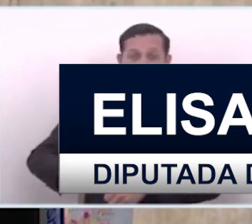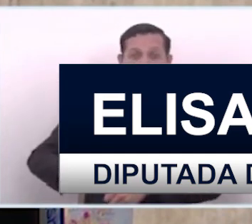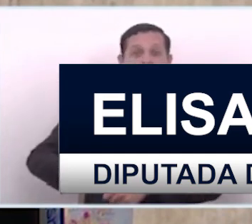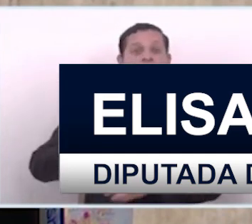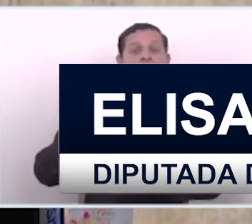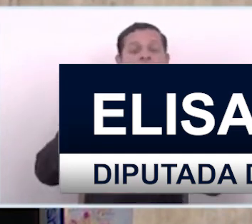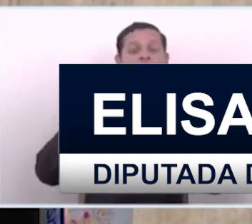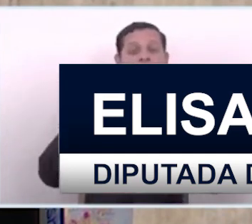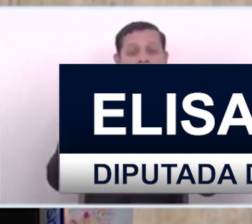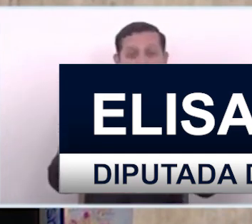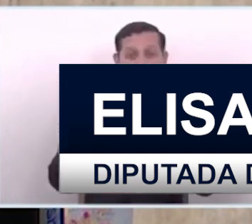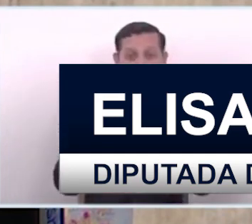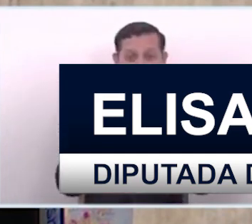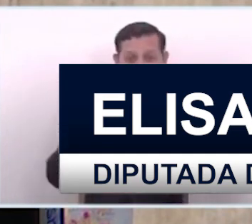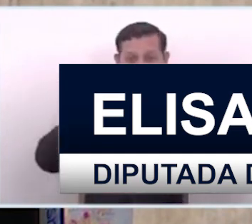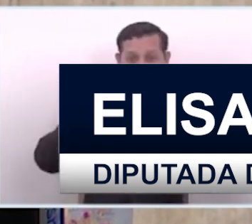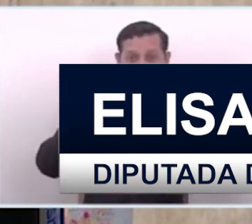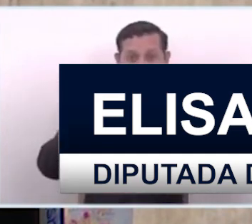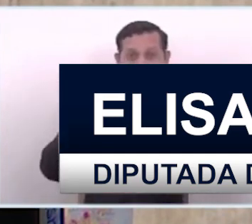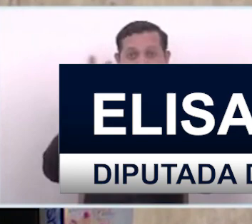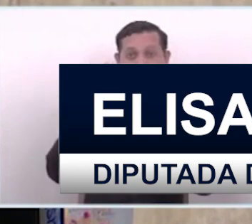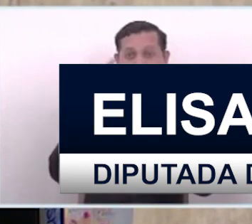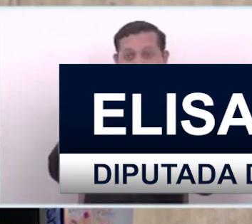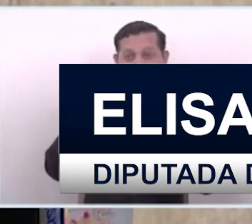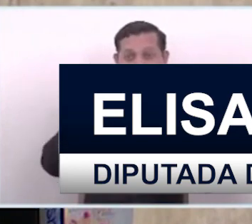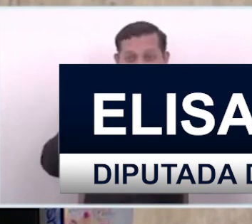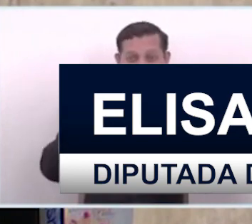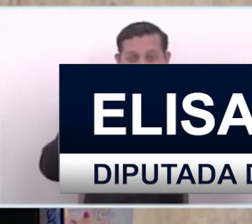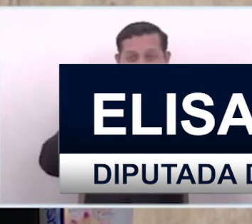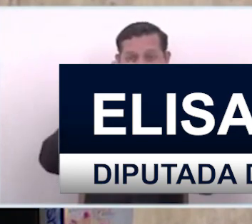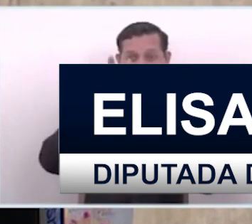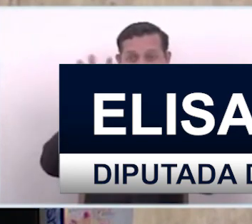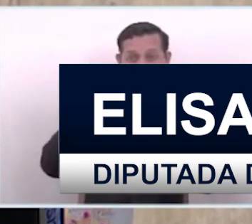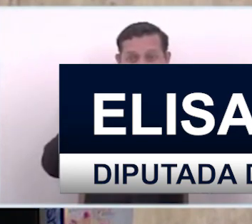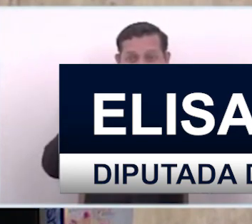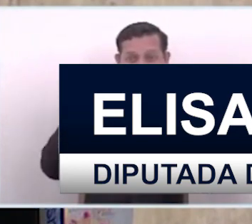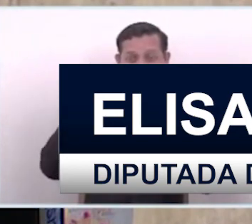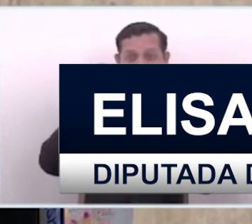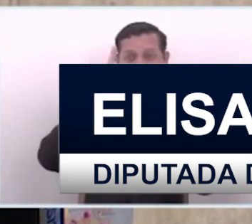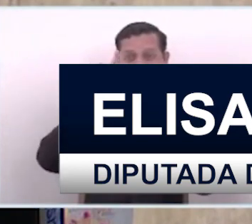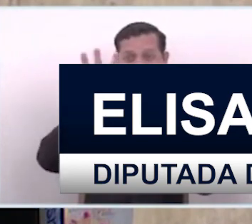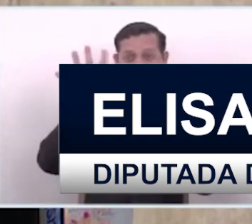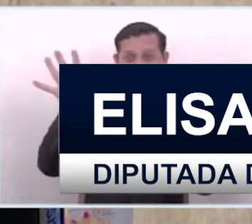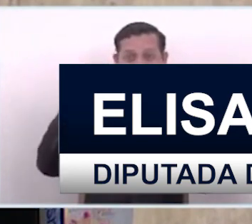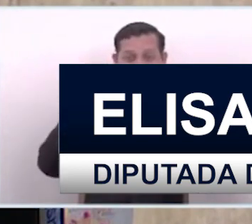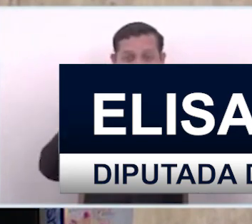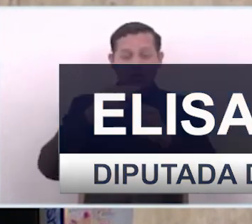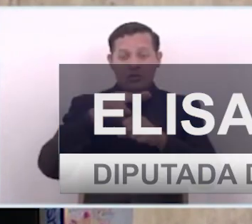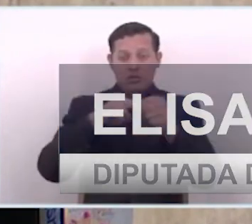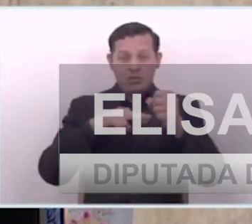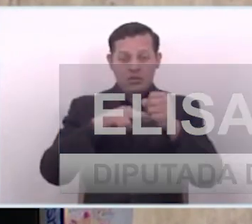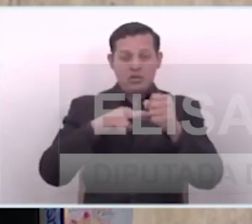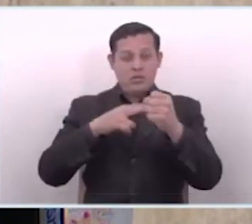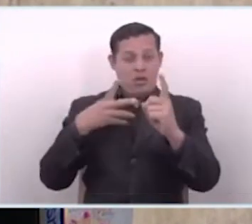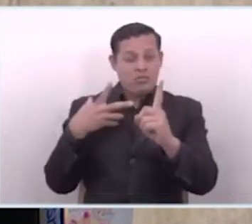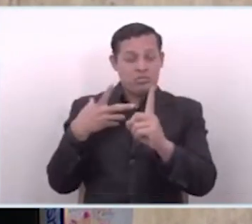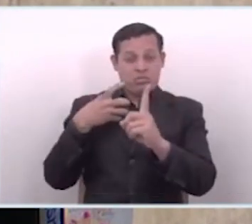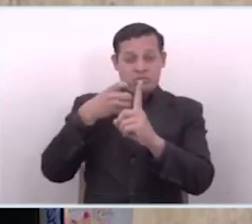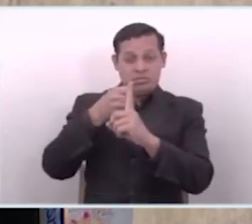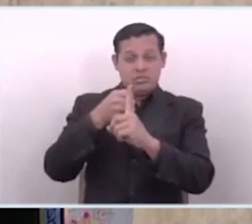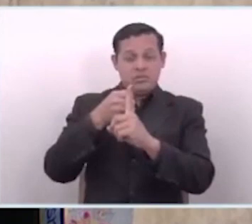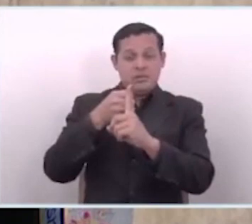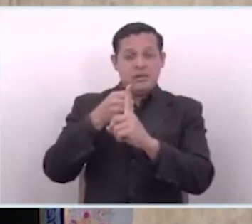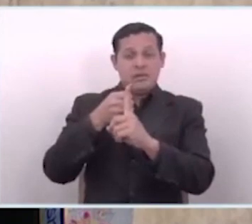a efecto de incorporar la cantidad de 25 millones 145 mil dólares con el propósito